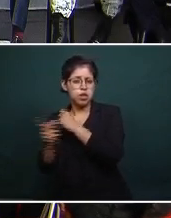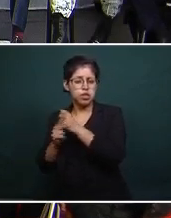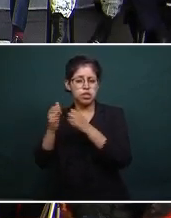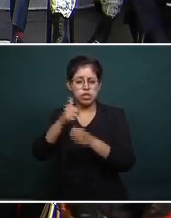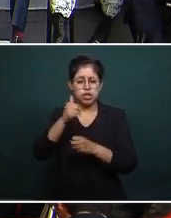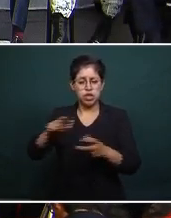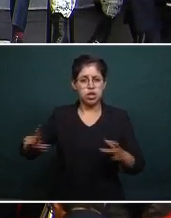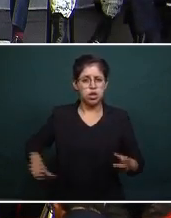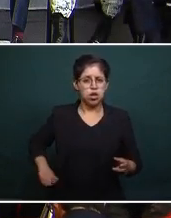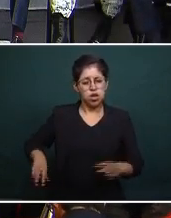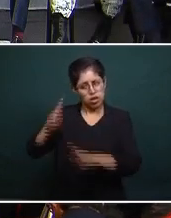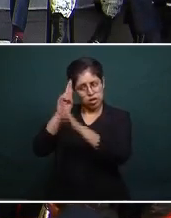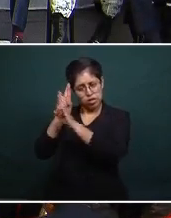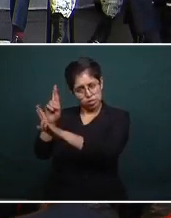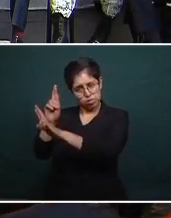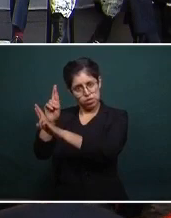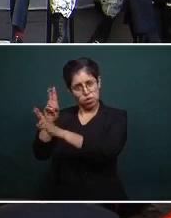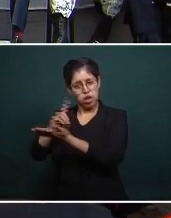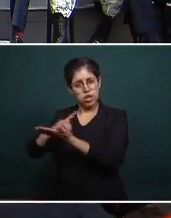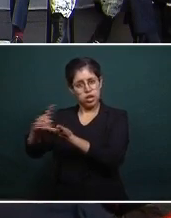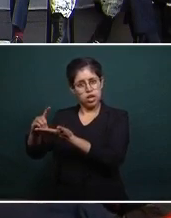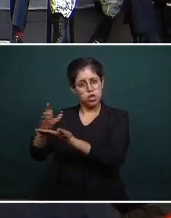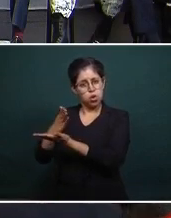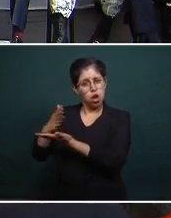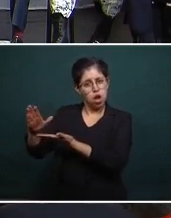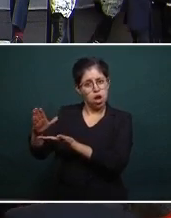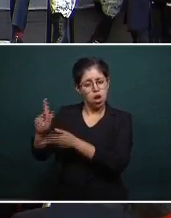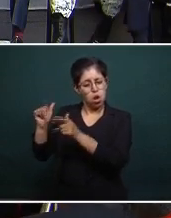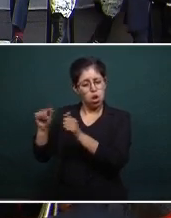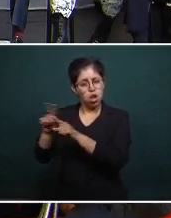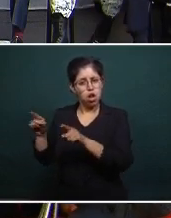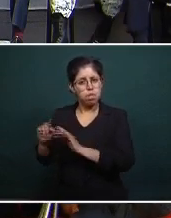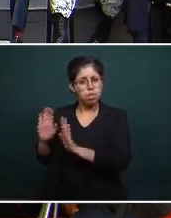el respeto al derecho ajeno es la paz.